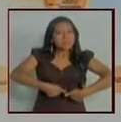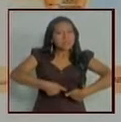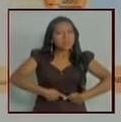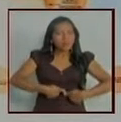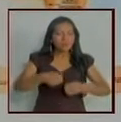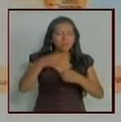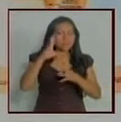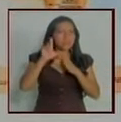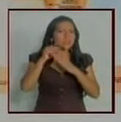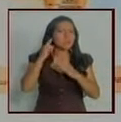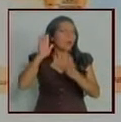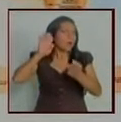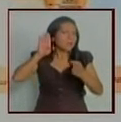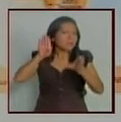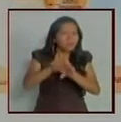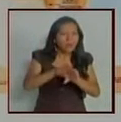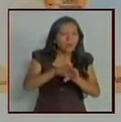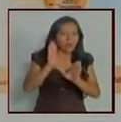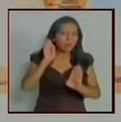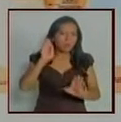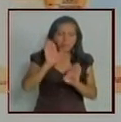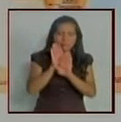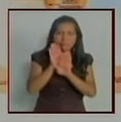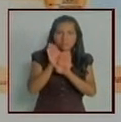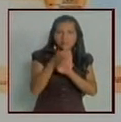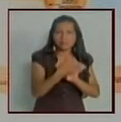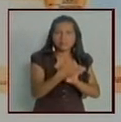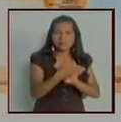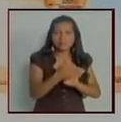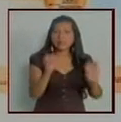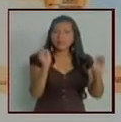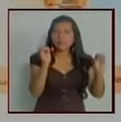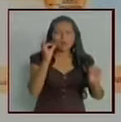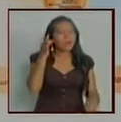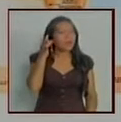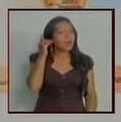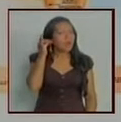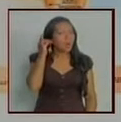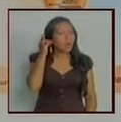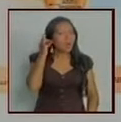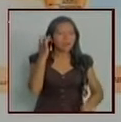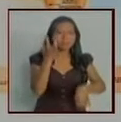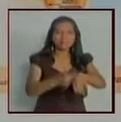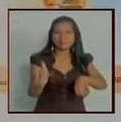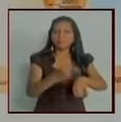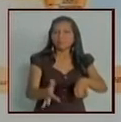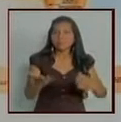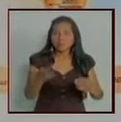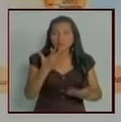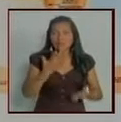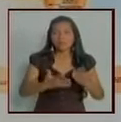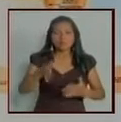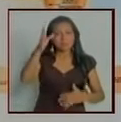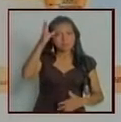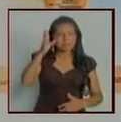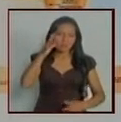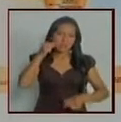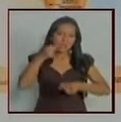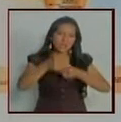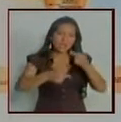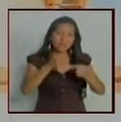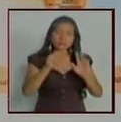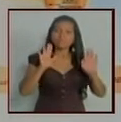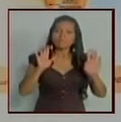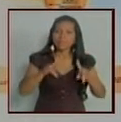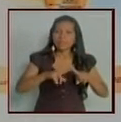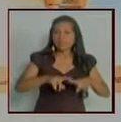ese conducto esté cerrado. Entonces, existen niños, existen bebés que nacen sin el pabellón auricular. Que eso puede ser hereditario también, sí. Hay